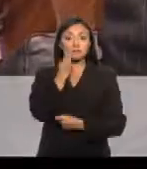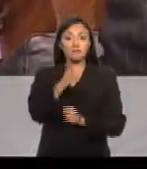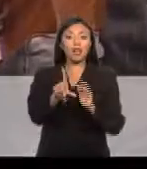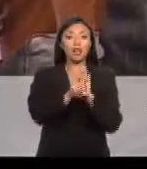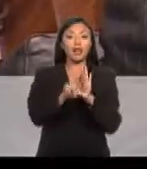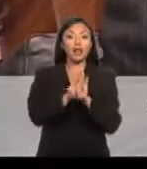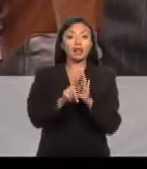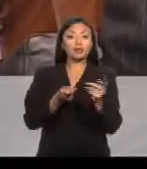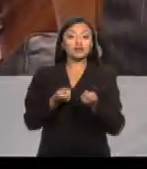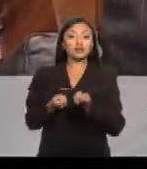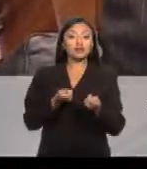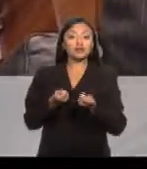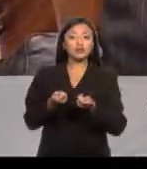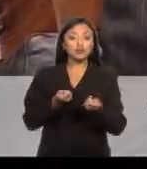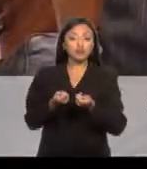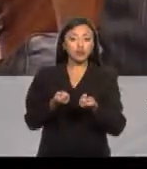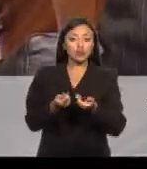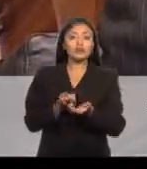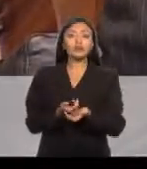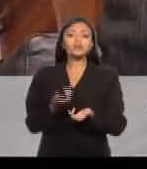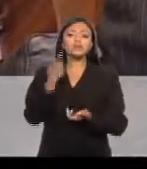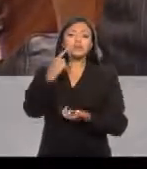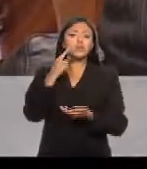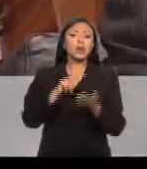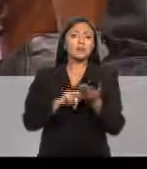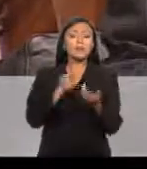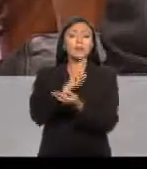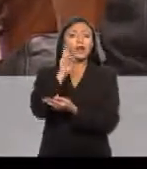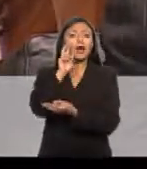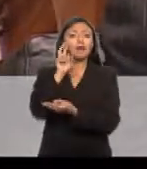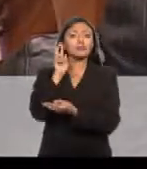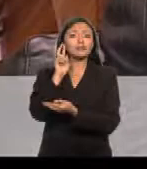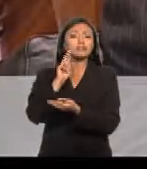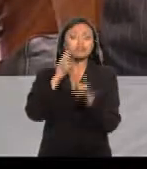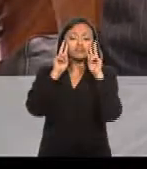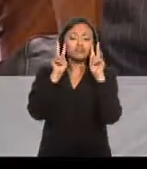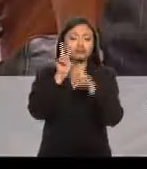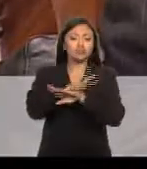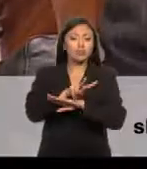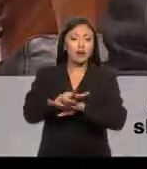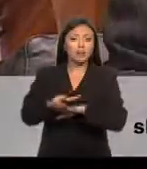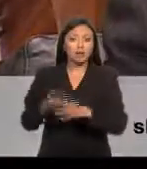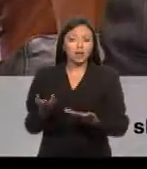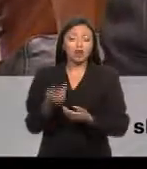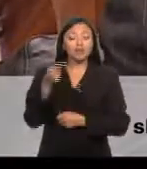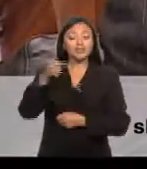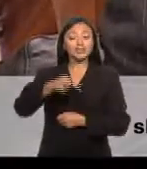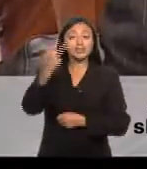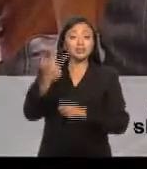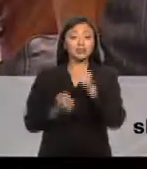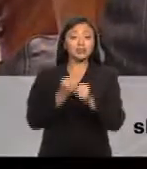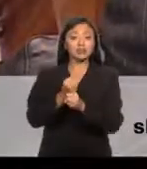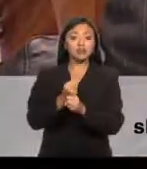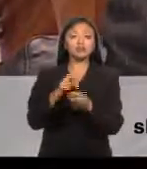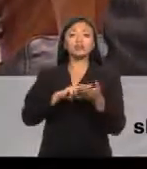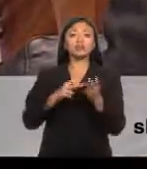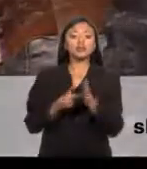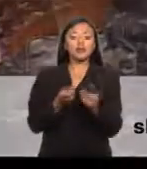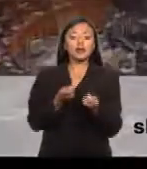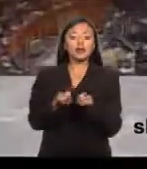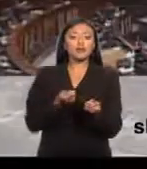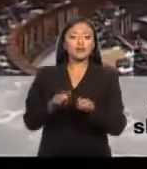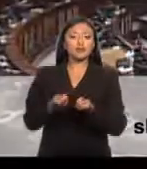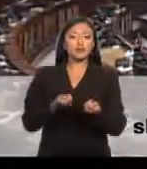de ver en la ley de control al poder de mercado, la capacidad reguladora. Este tercer año es un esfuerzo